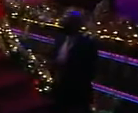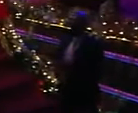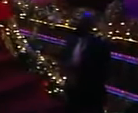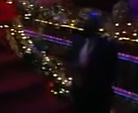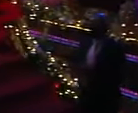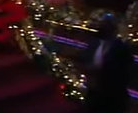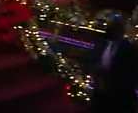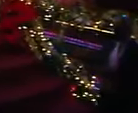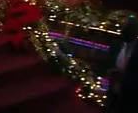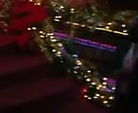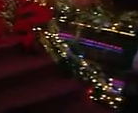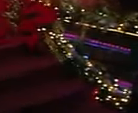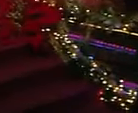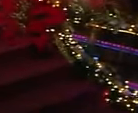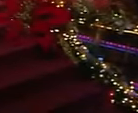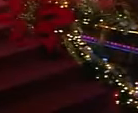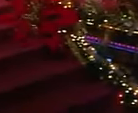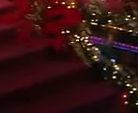Eso.